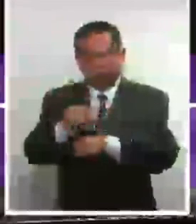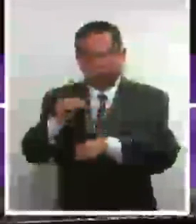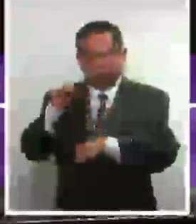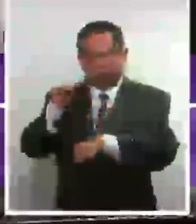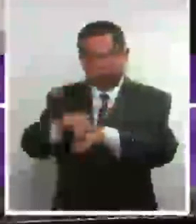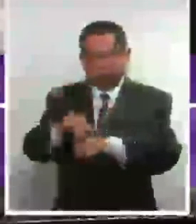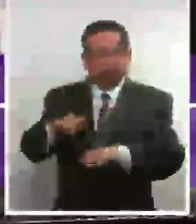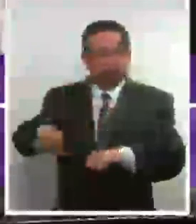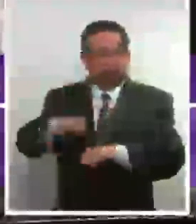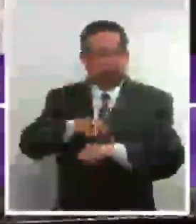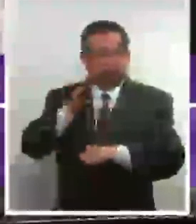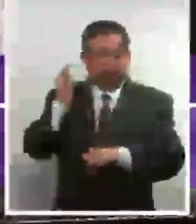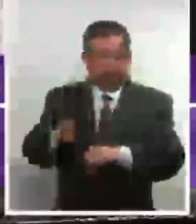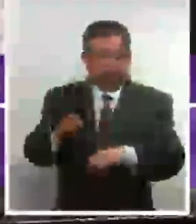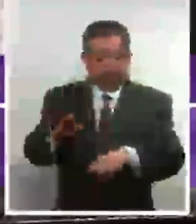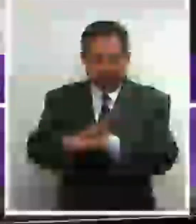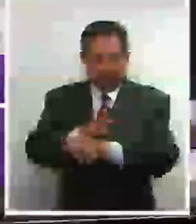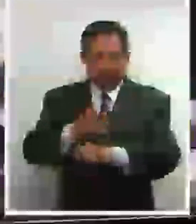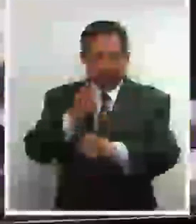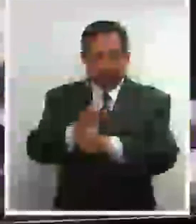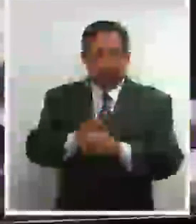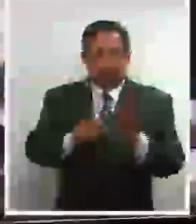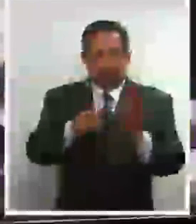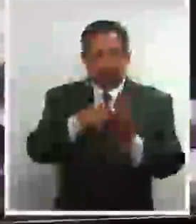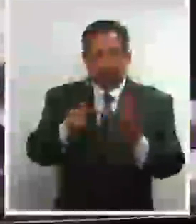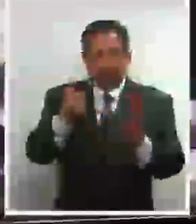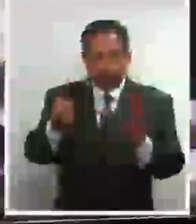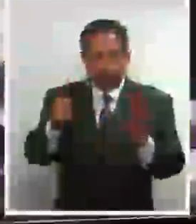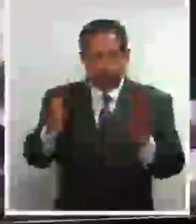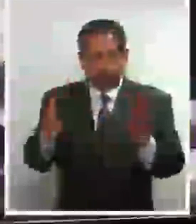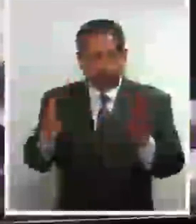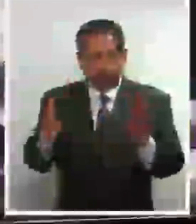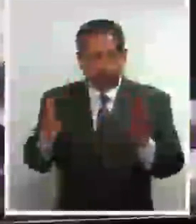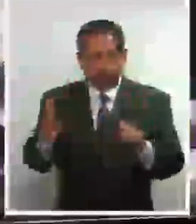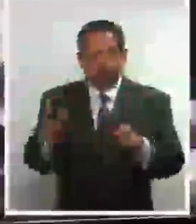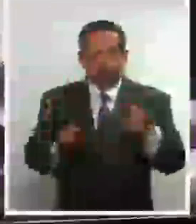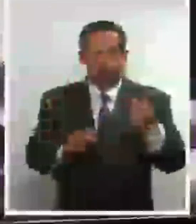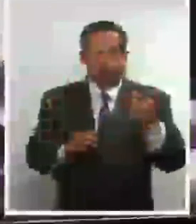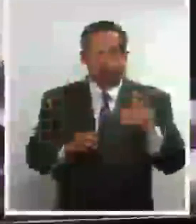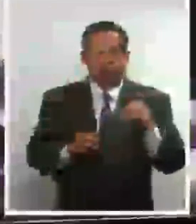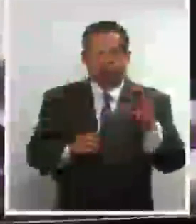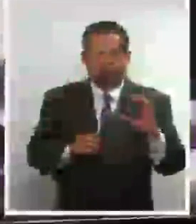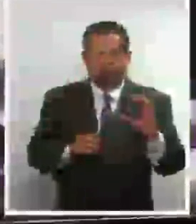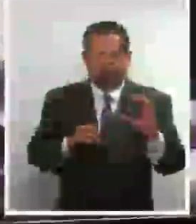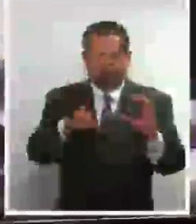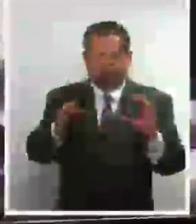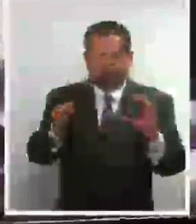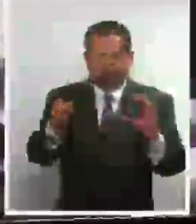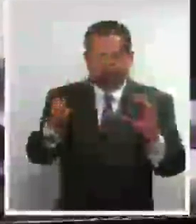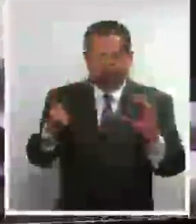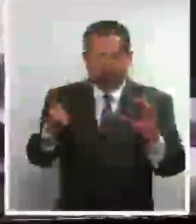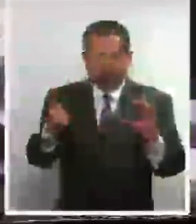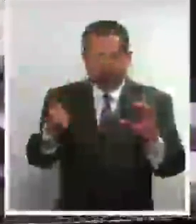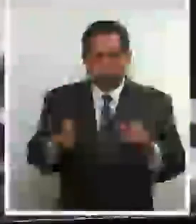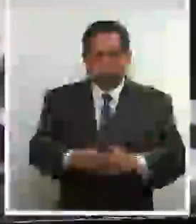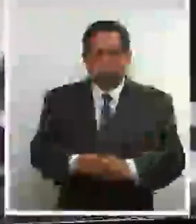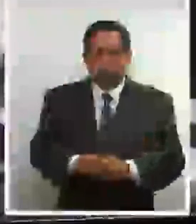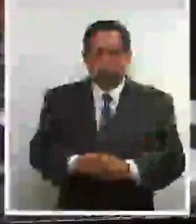por la Asamblea, el apartado B en el numeral 1, inciso B, y el apartado C, numeral